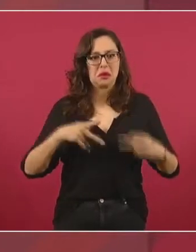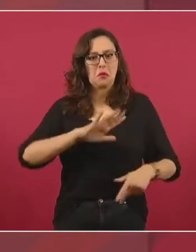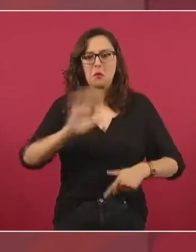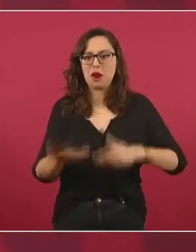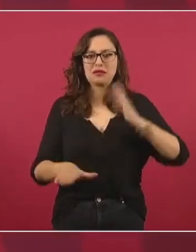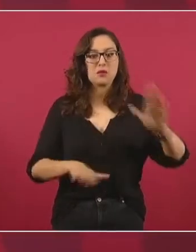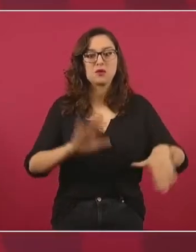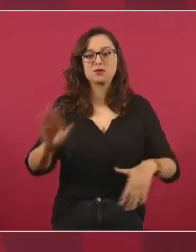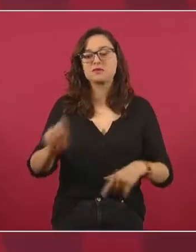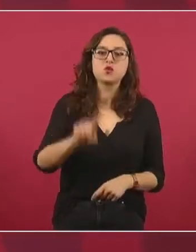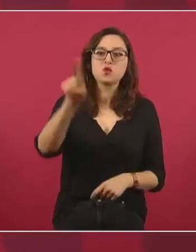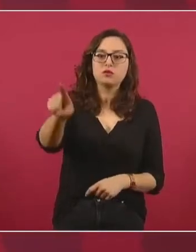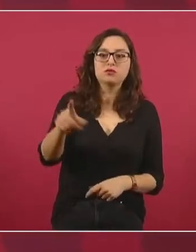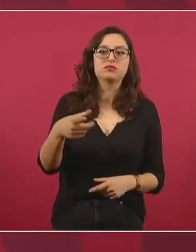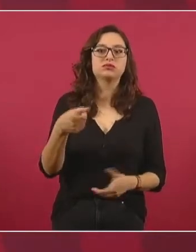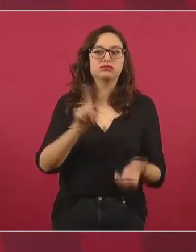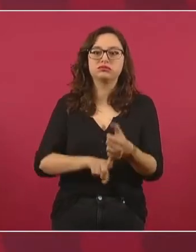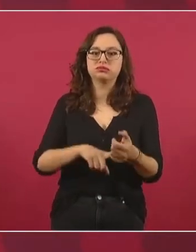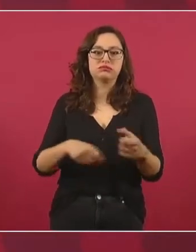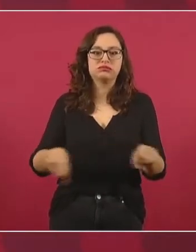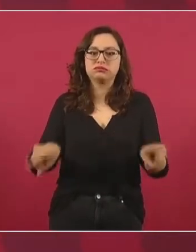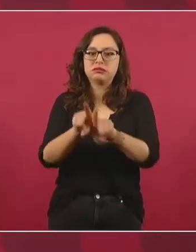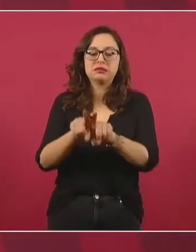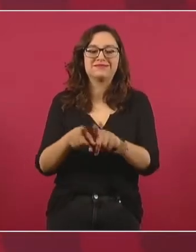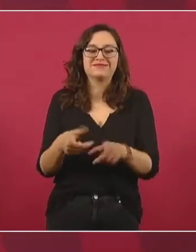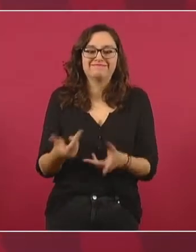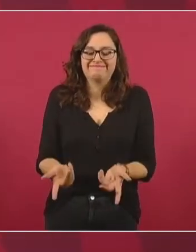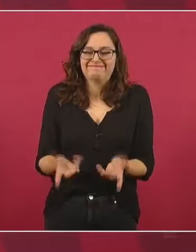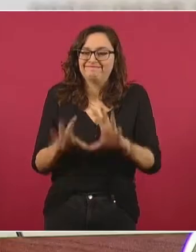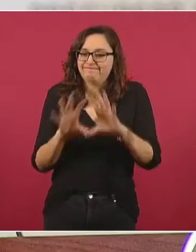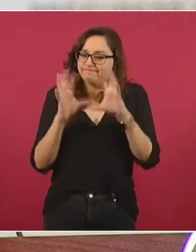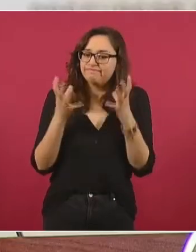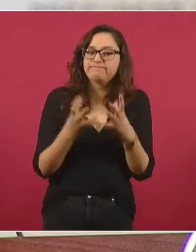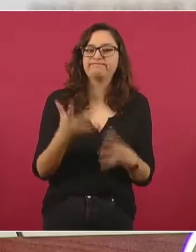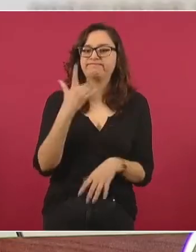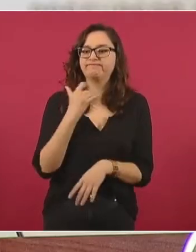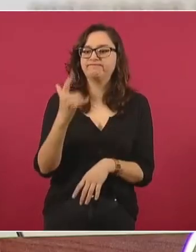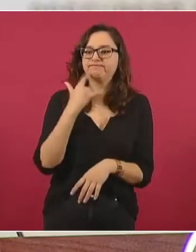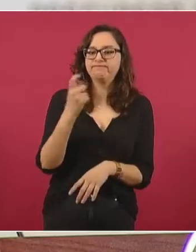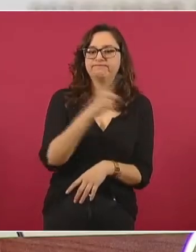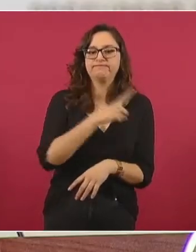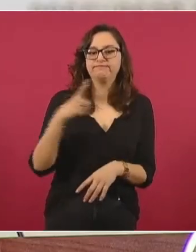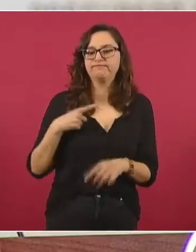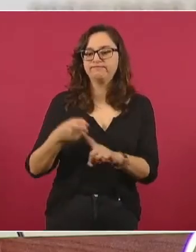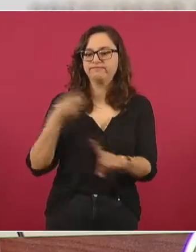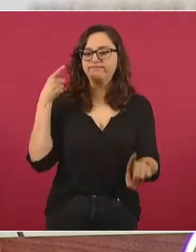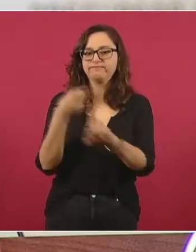mismo que en Ucrania. Entonces, todos tenemos que hacer un esfuerzo por conseguir la